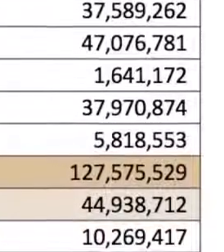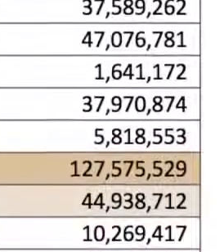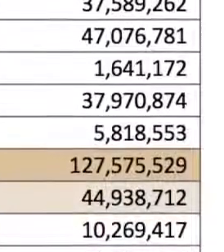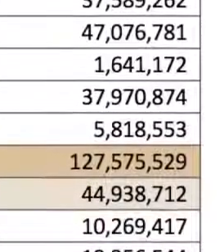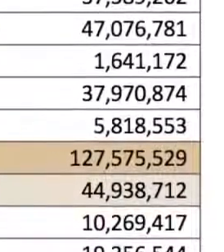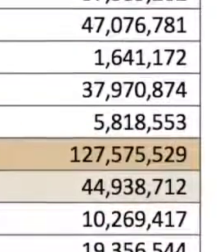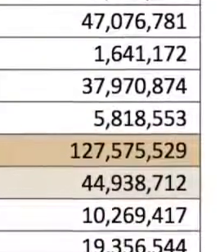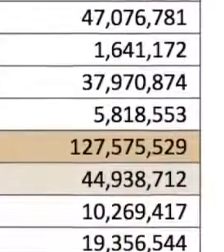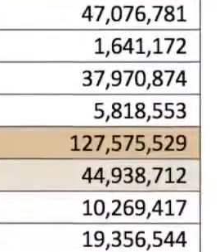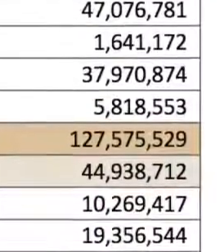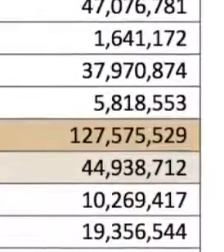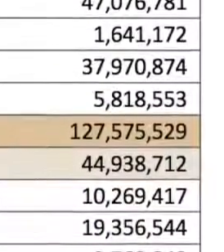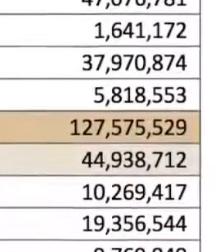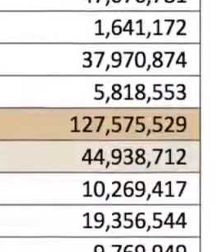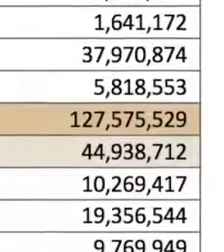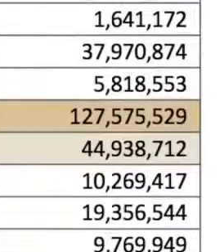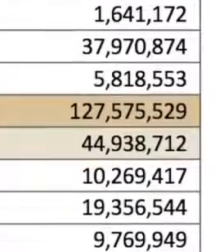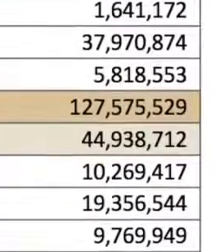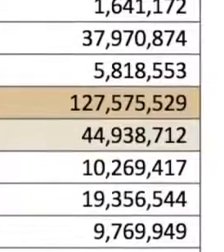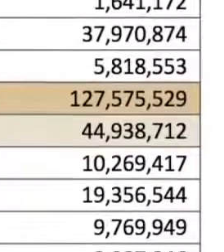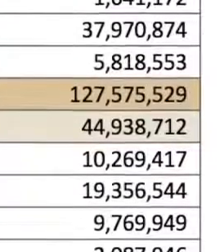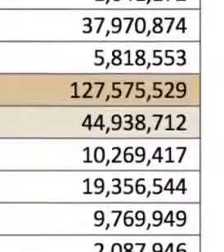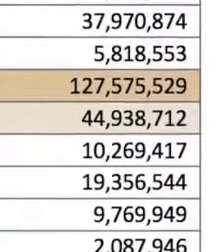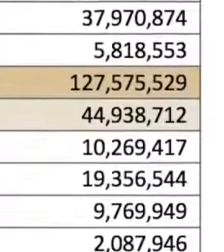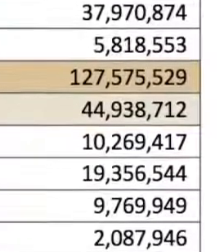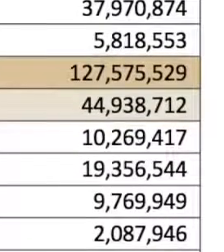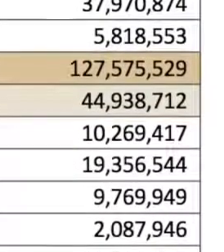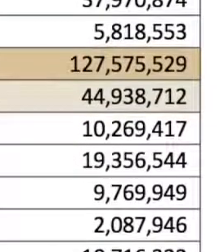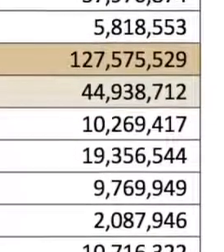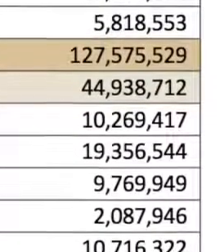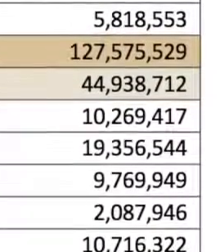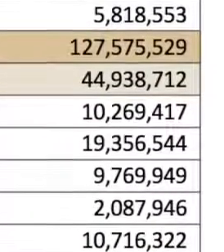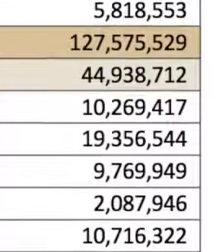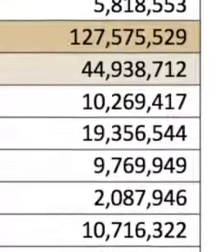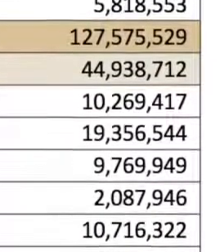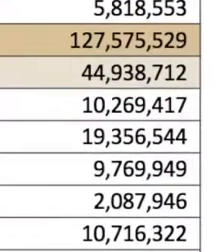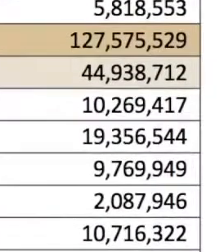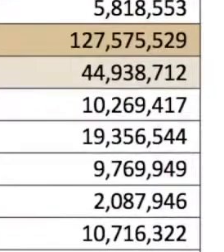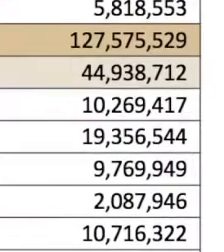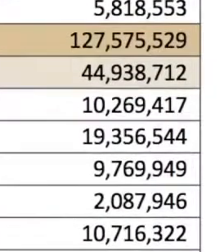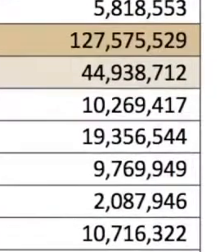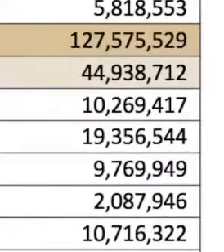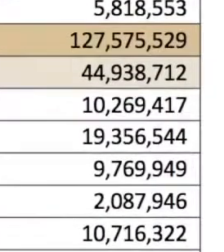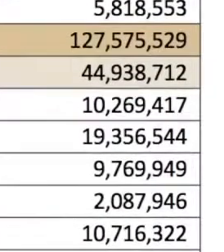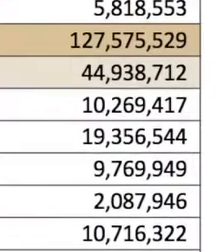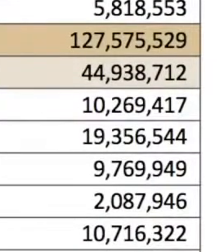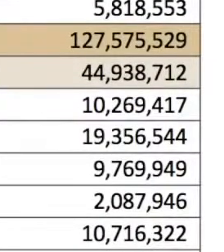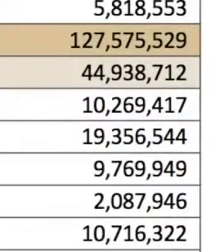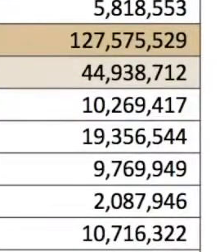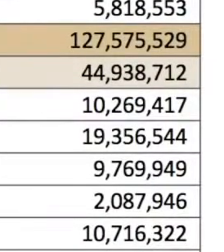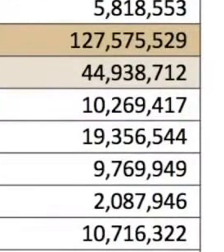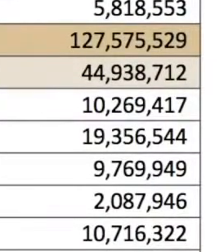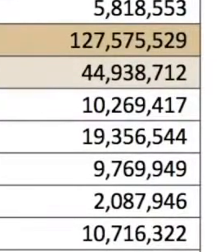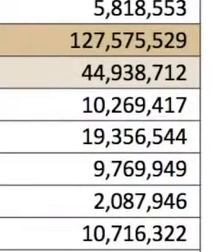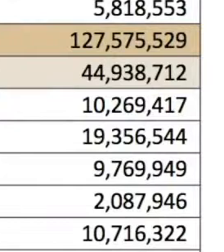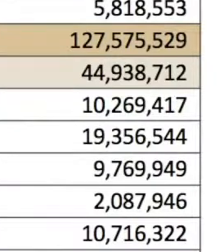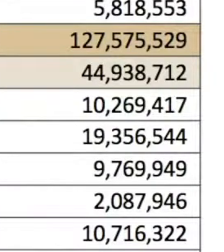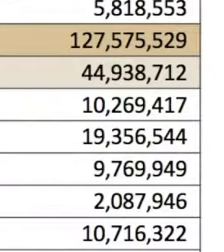Ningún país de América Latina hasta llegar a México, por eso es claro que somos el primer país. Hasta el corte de ayer nosotros